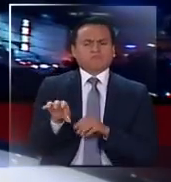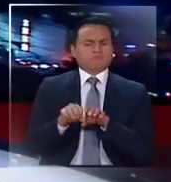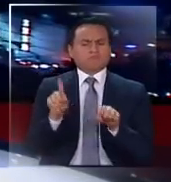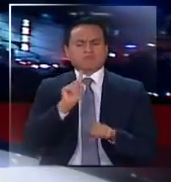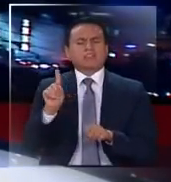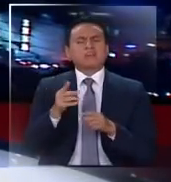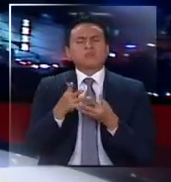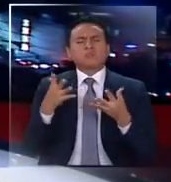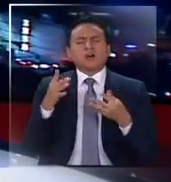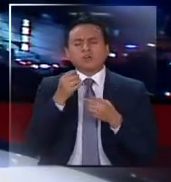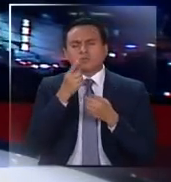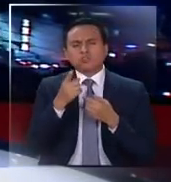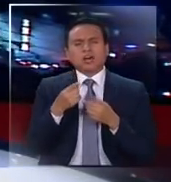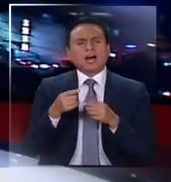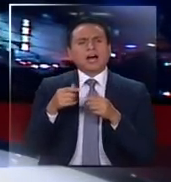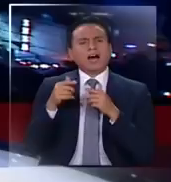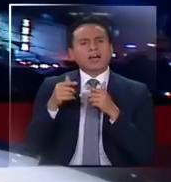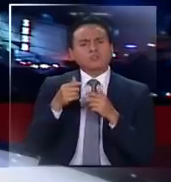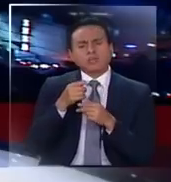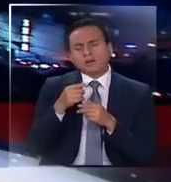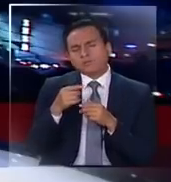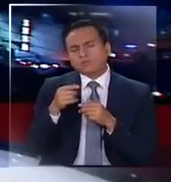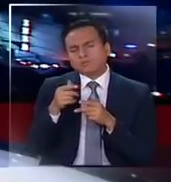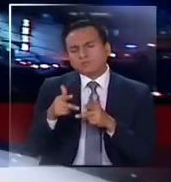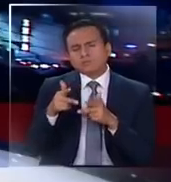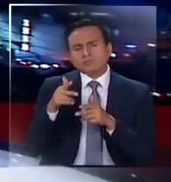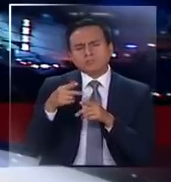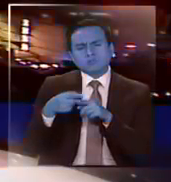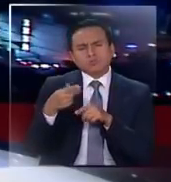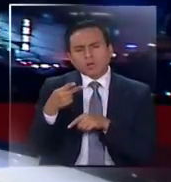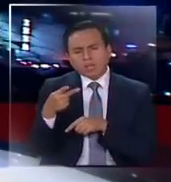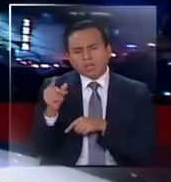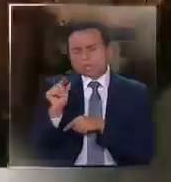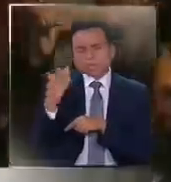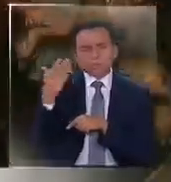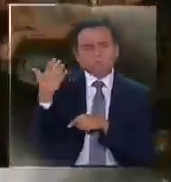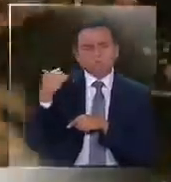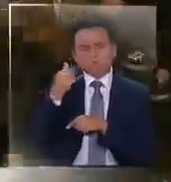múltiples denuncias de abuso y acoso sexual hechas públicas en el último tiempo.